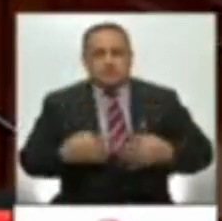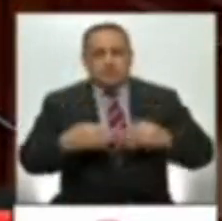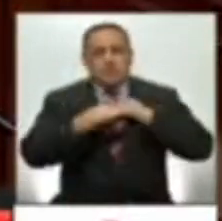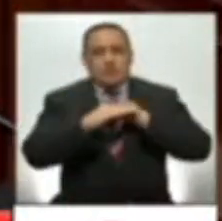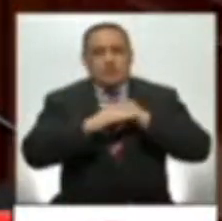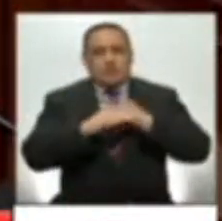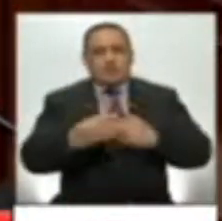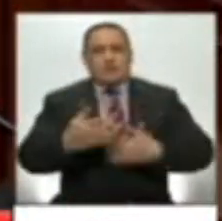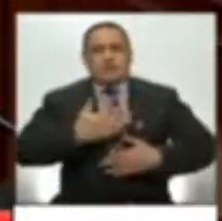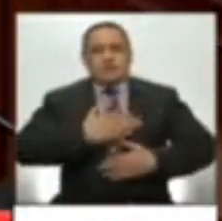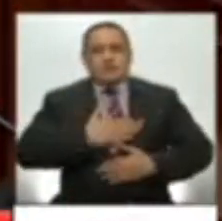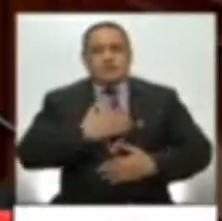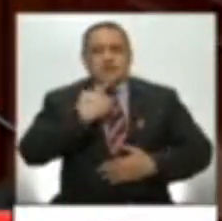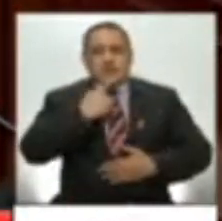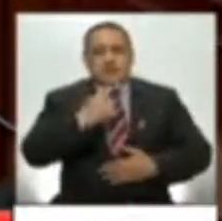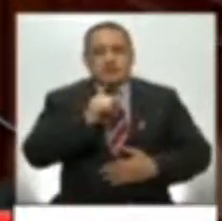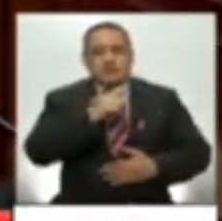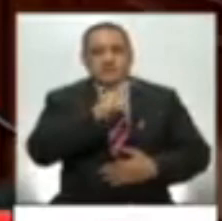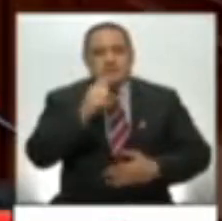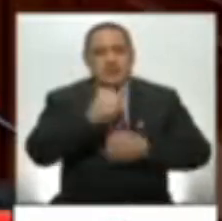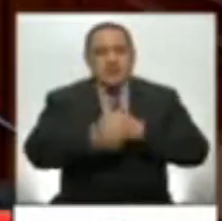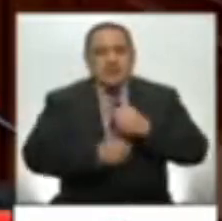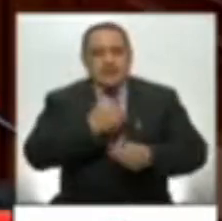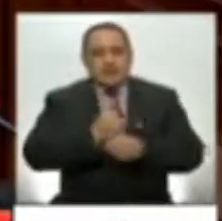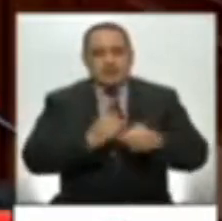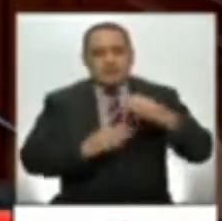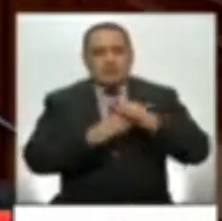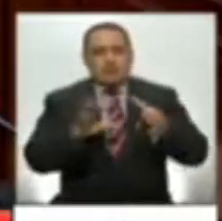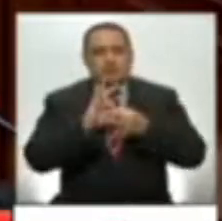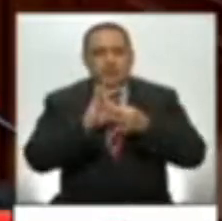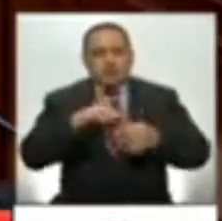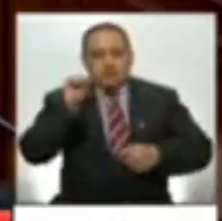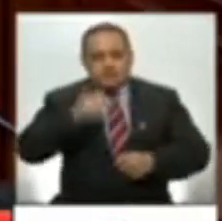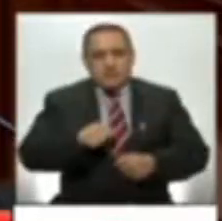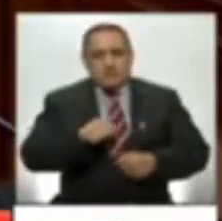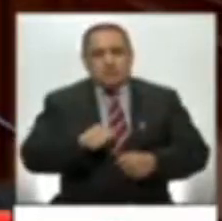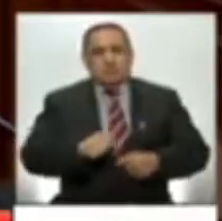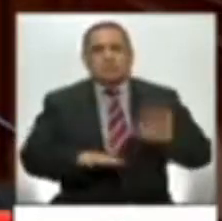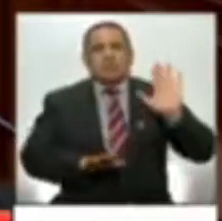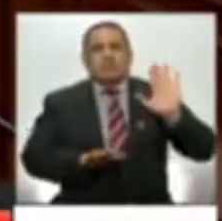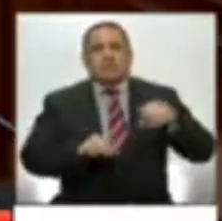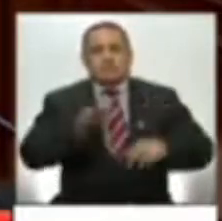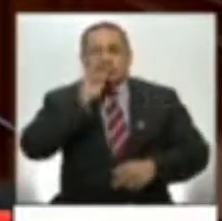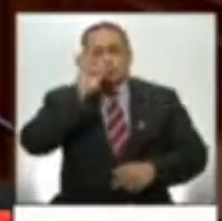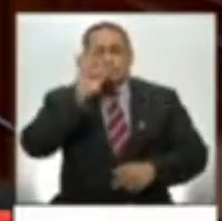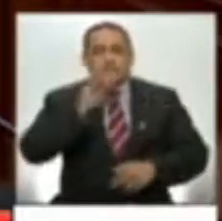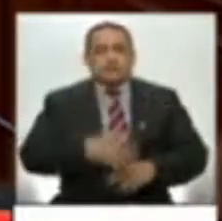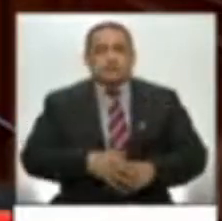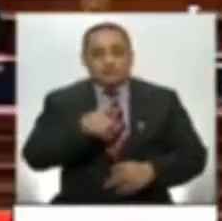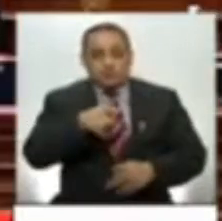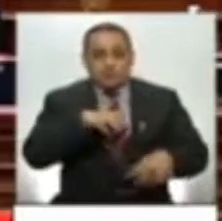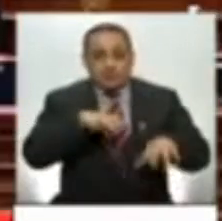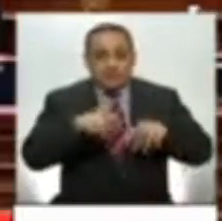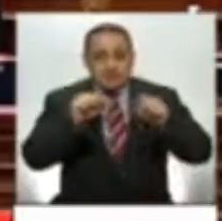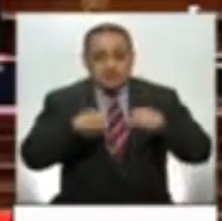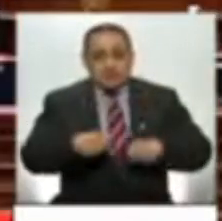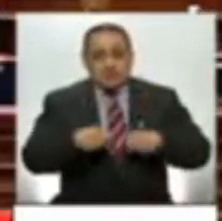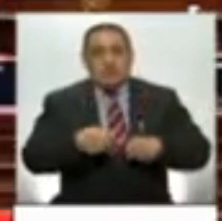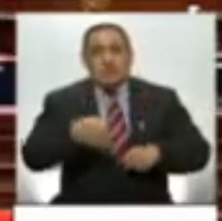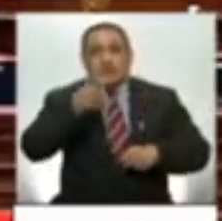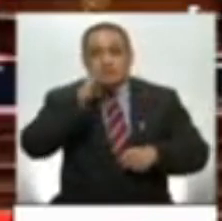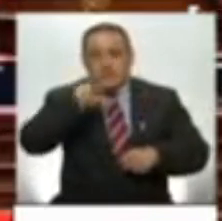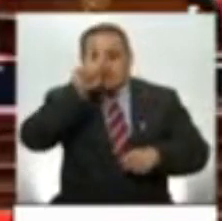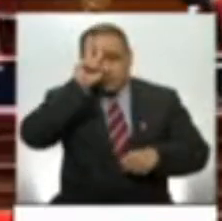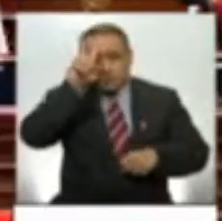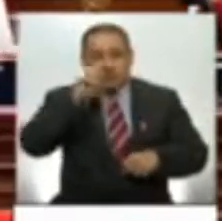igualdad, por un bicentenario en paz y unión. Sí, juro. Si así lo hace, que la patria